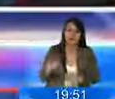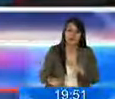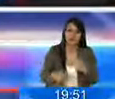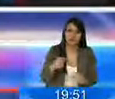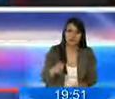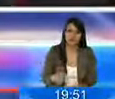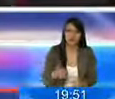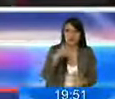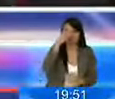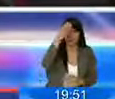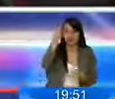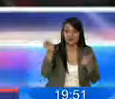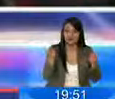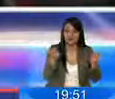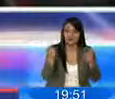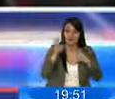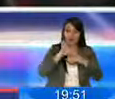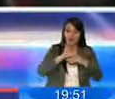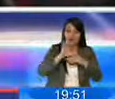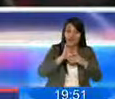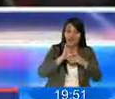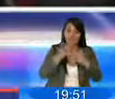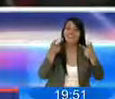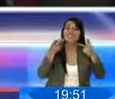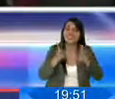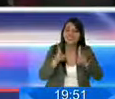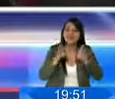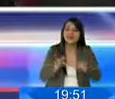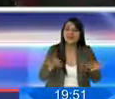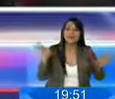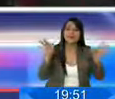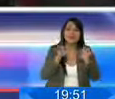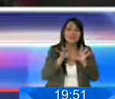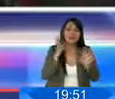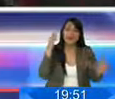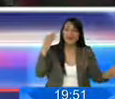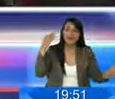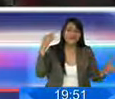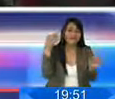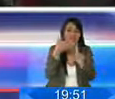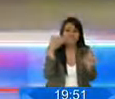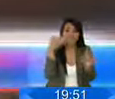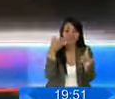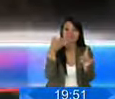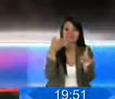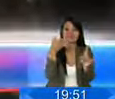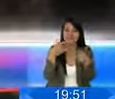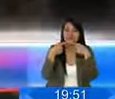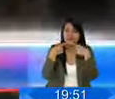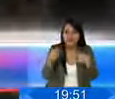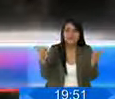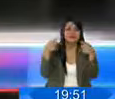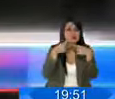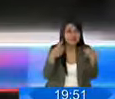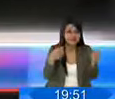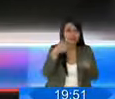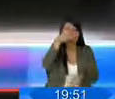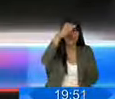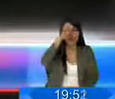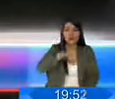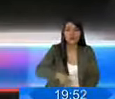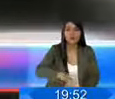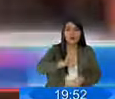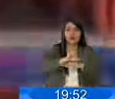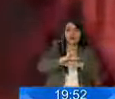ente rector de la cultura del país, tenemos como misión y como visión difundir el patrimonio inmaterial de